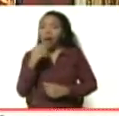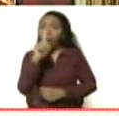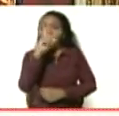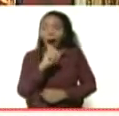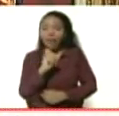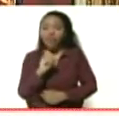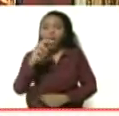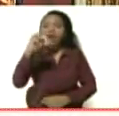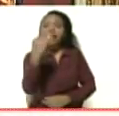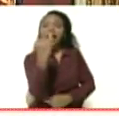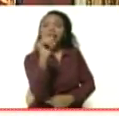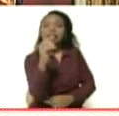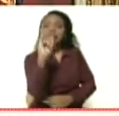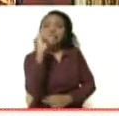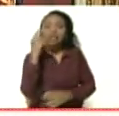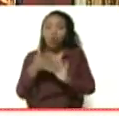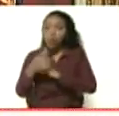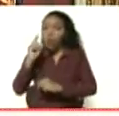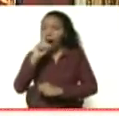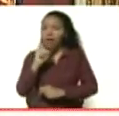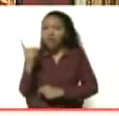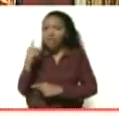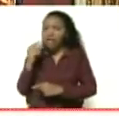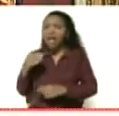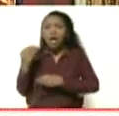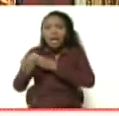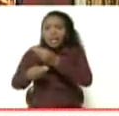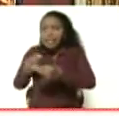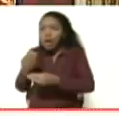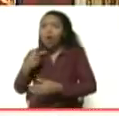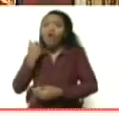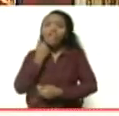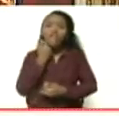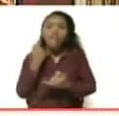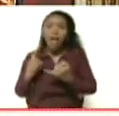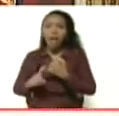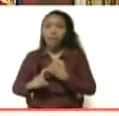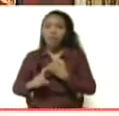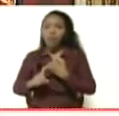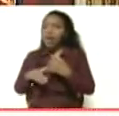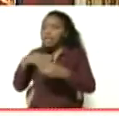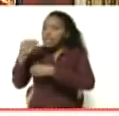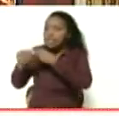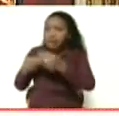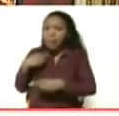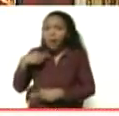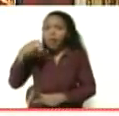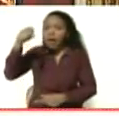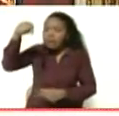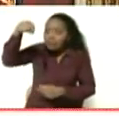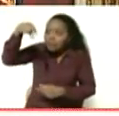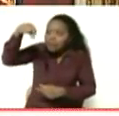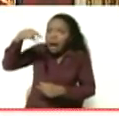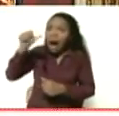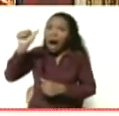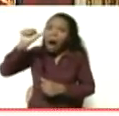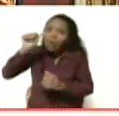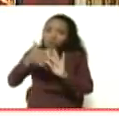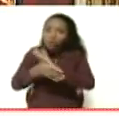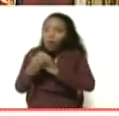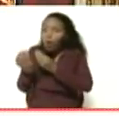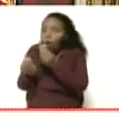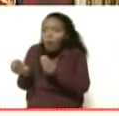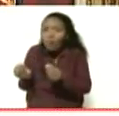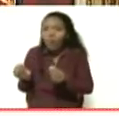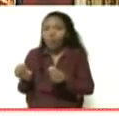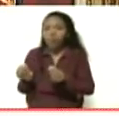más? ¿Qué tuvieron que hacer con los enfermos? ¿Qué tuvieron que hacer para tener una gota de agua y tomar? ¿Qué tuvieron que